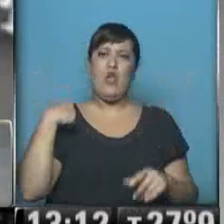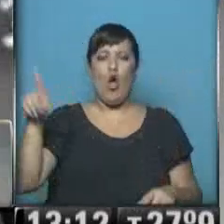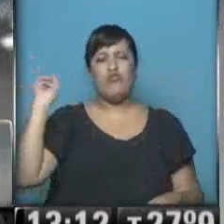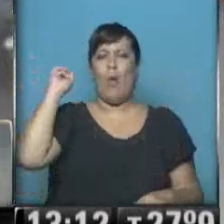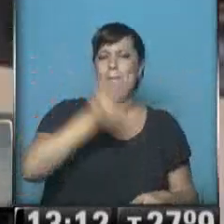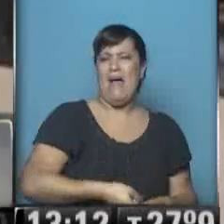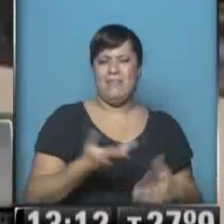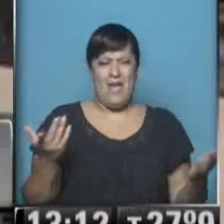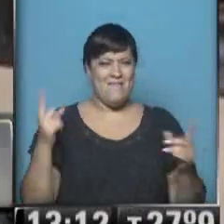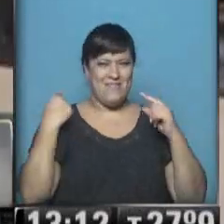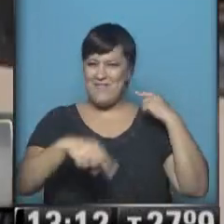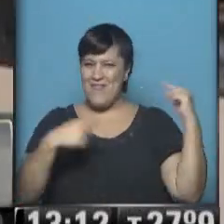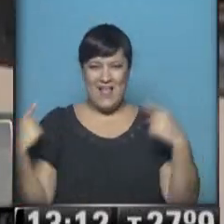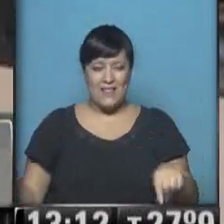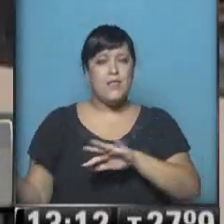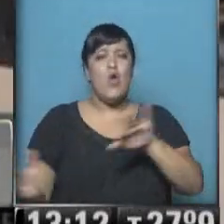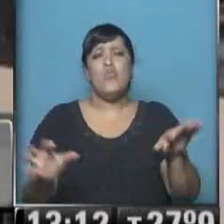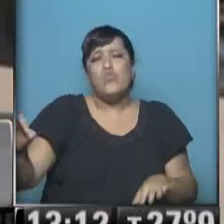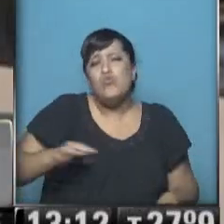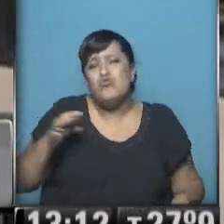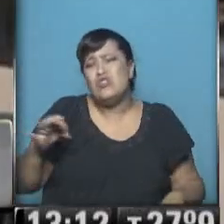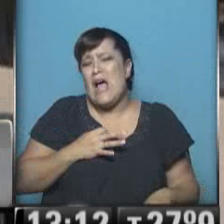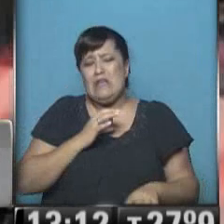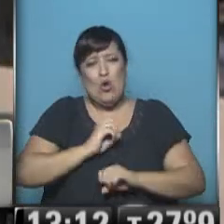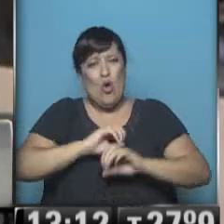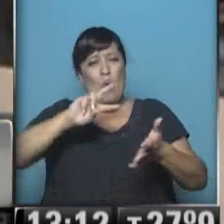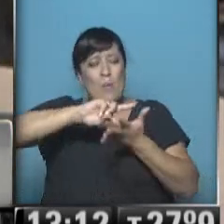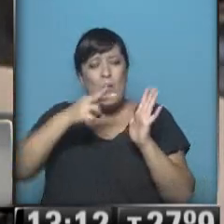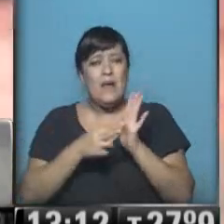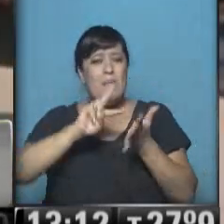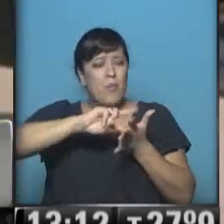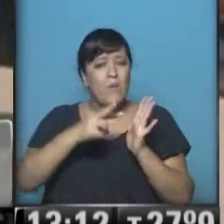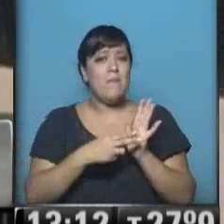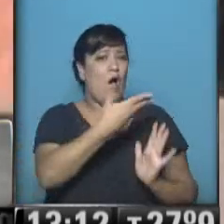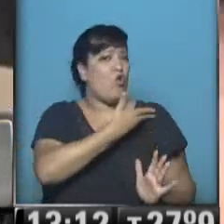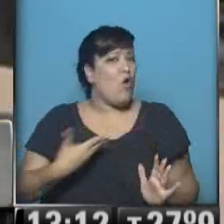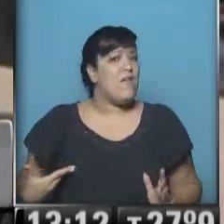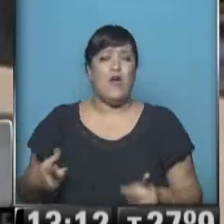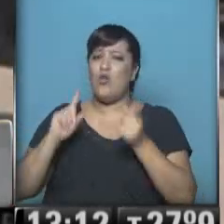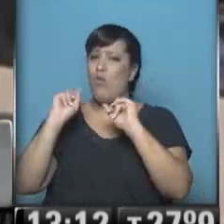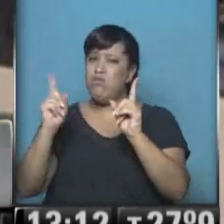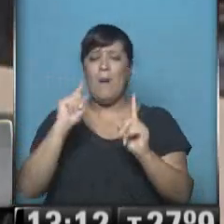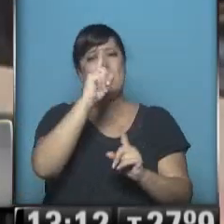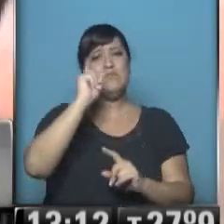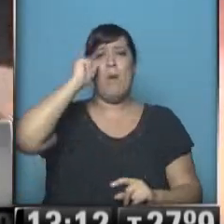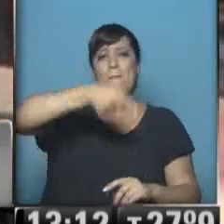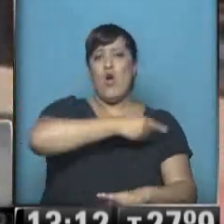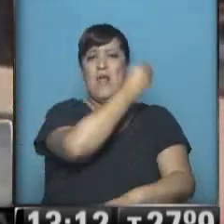mucho daño por muchos años y el gobierno sigue ahí, el que estaba ahí, el que impusieron ellos